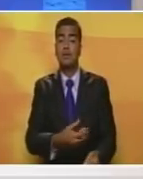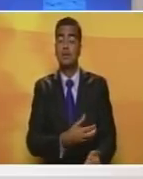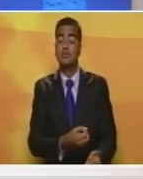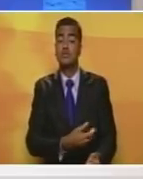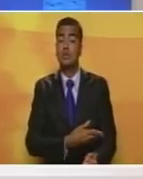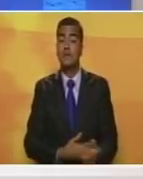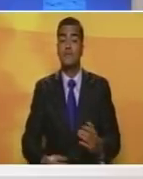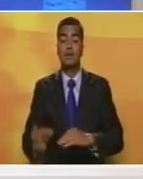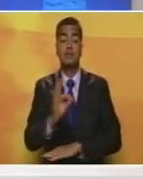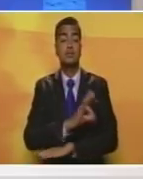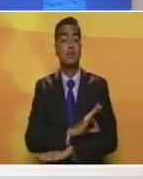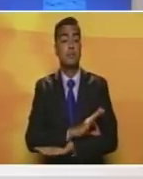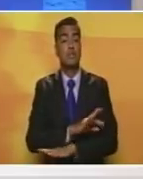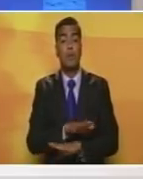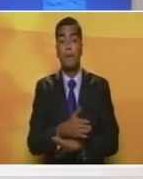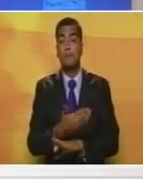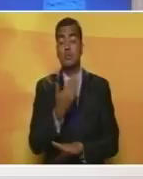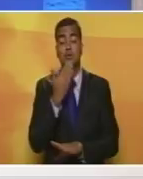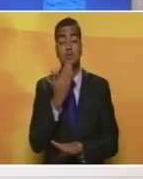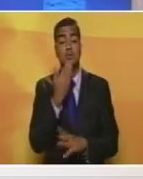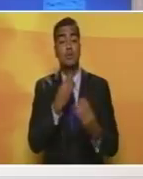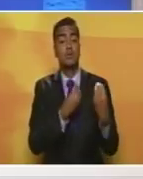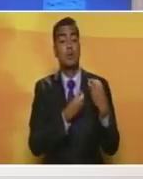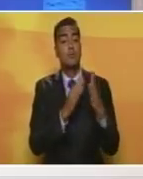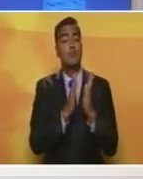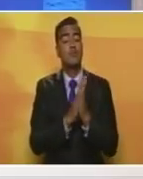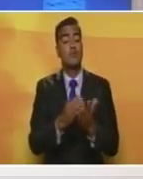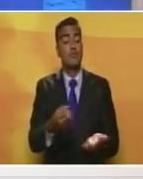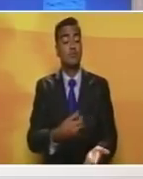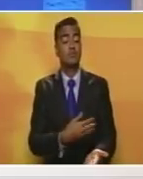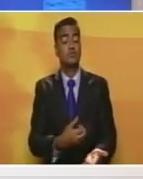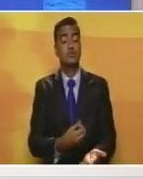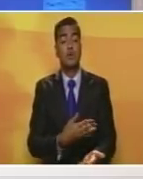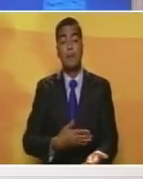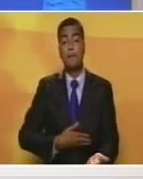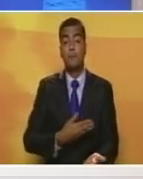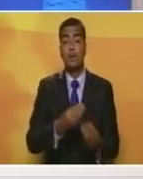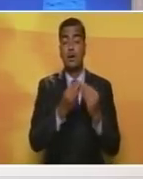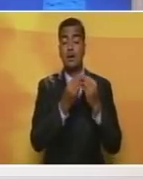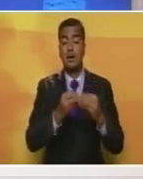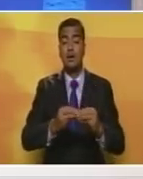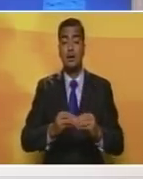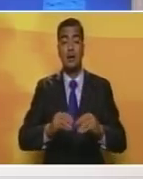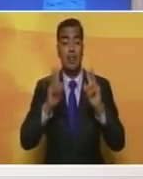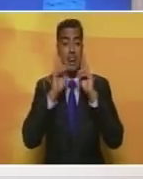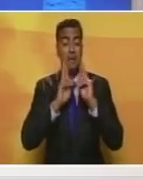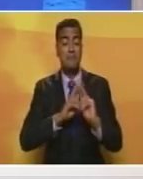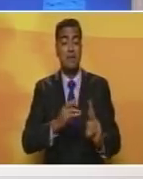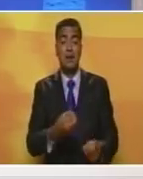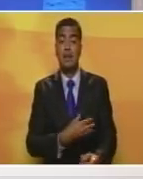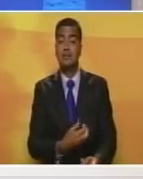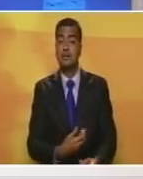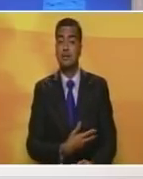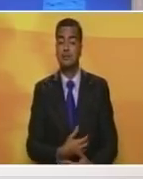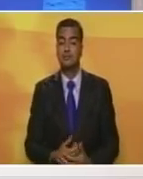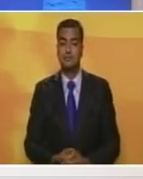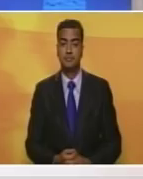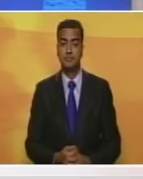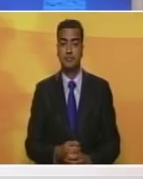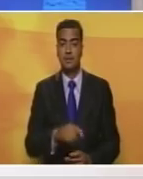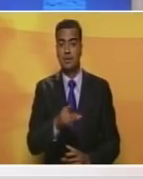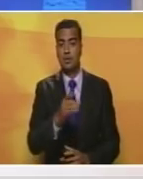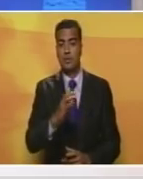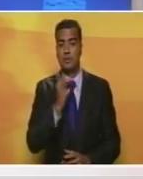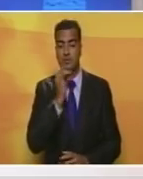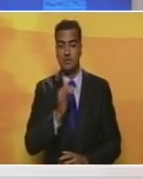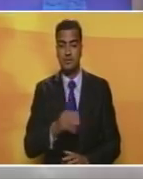durante la firma del decreto número 7 de la Alcaldía de Maracaibo relacionada al cono monetario. Pacientes renales se protestaron en